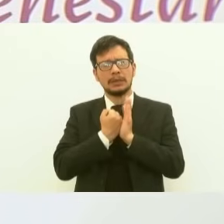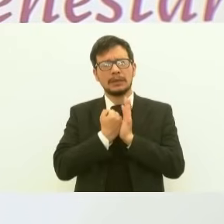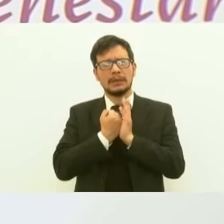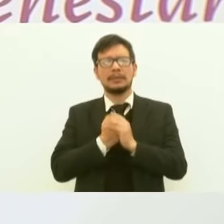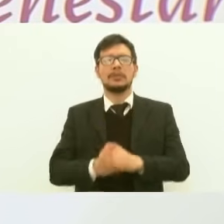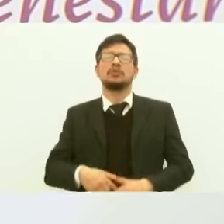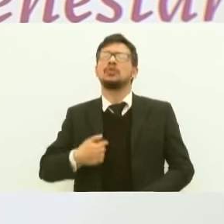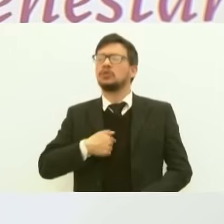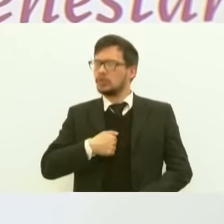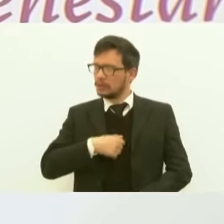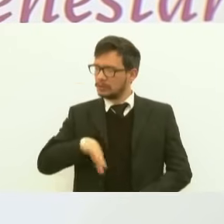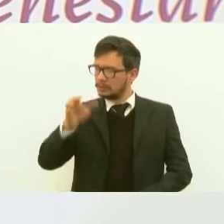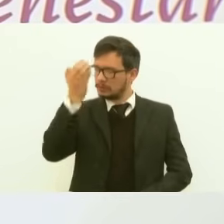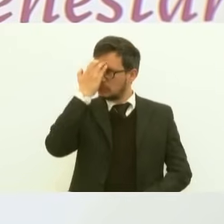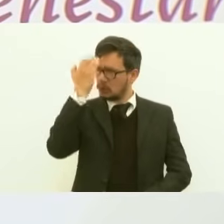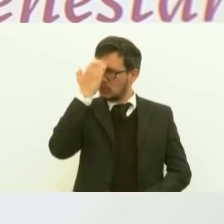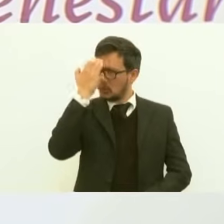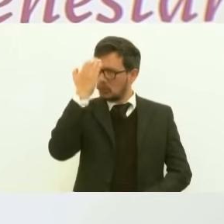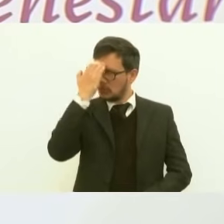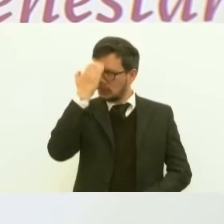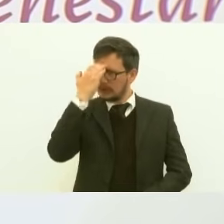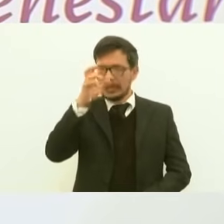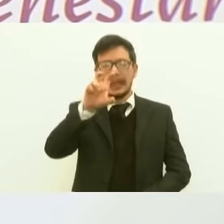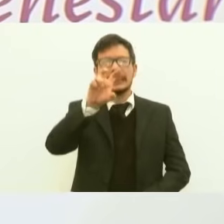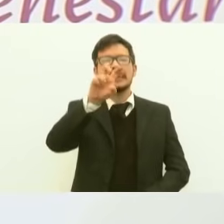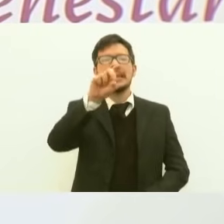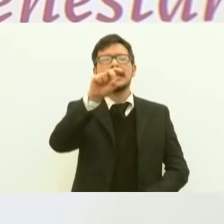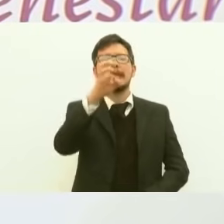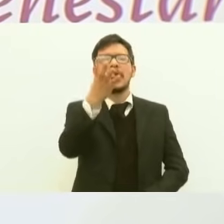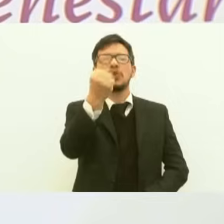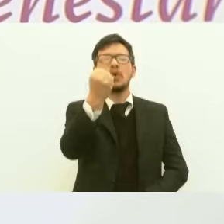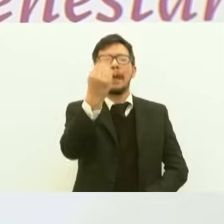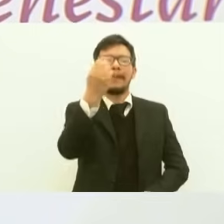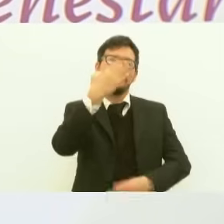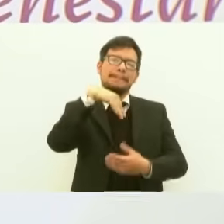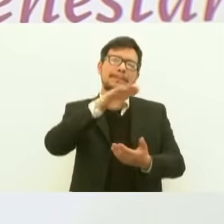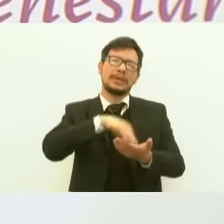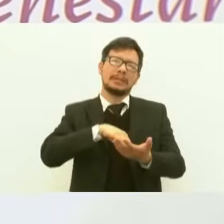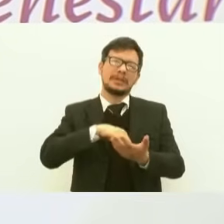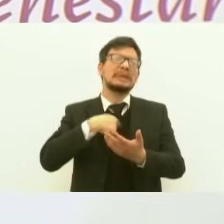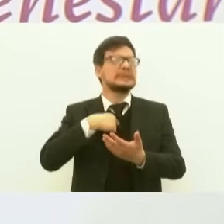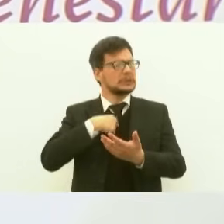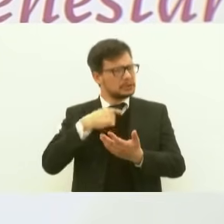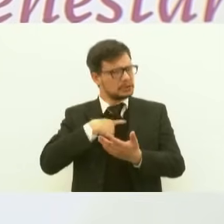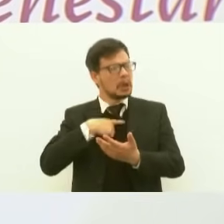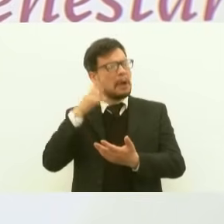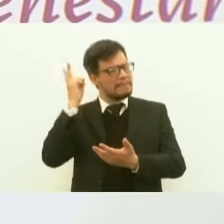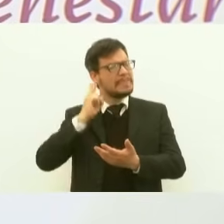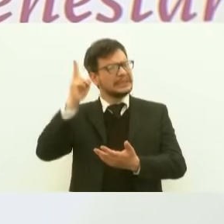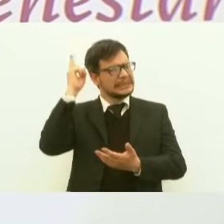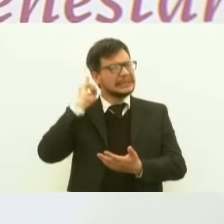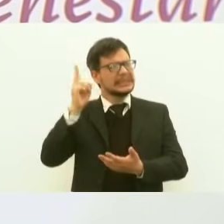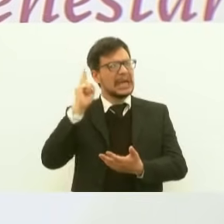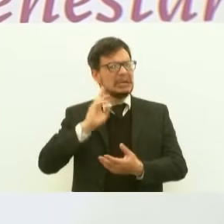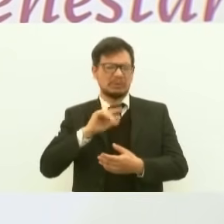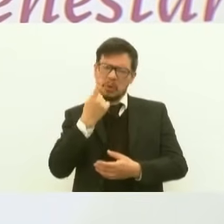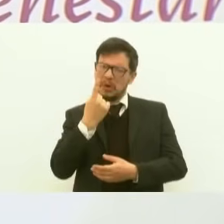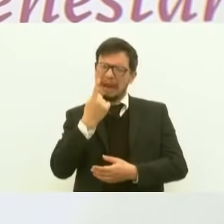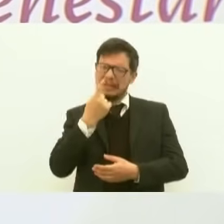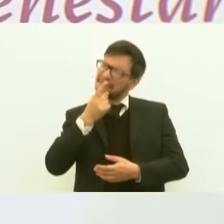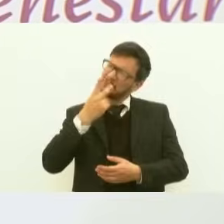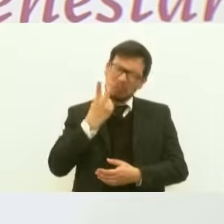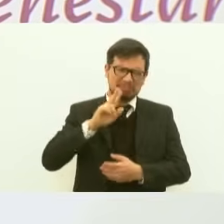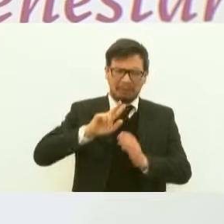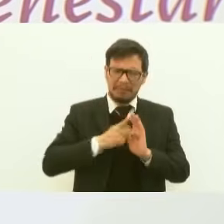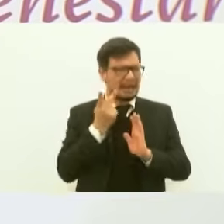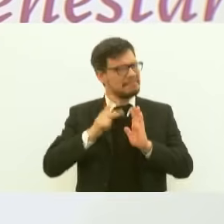Conozco los 39 municipios de Durango y los he visitado más de una vez.